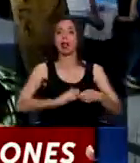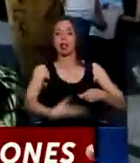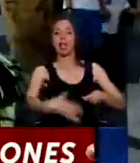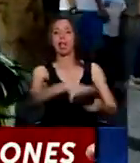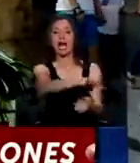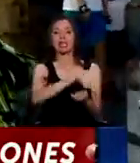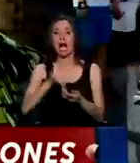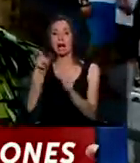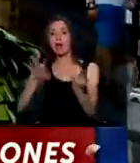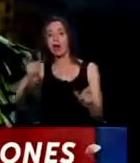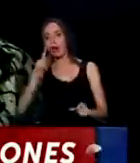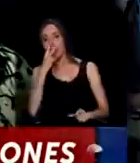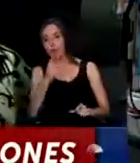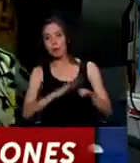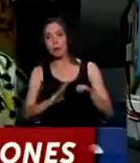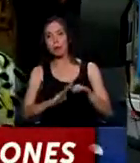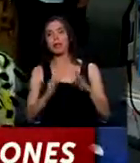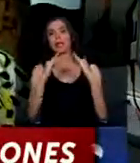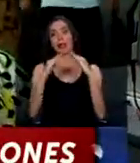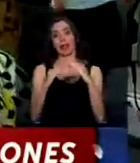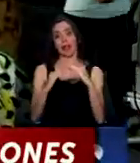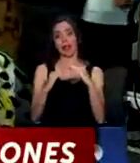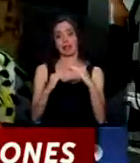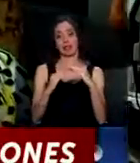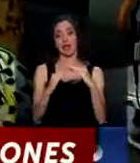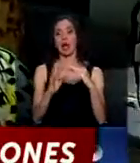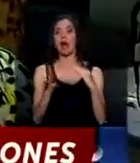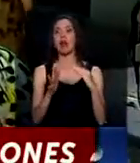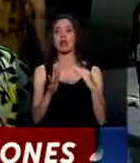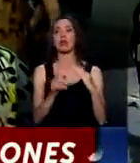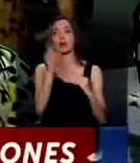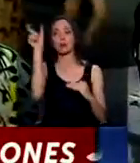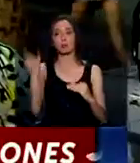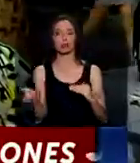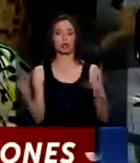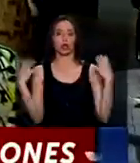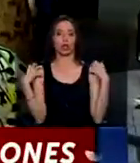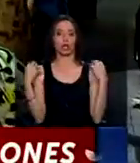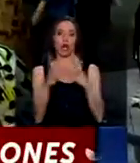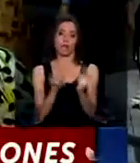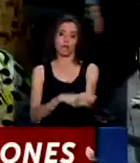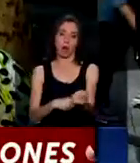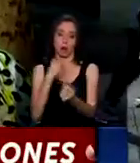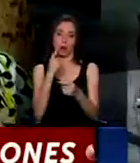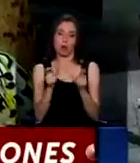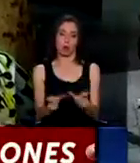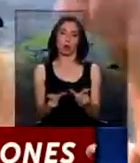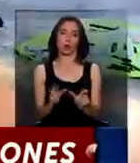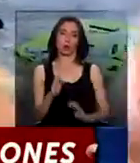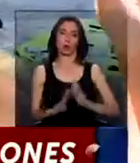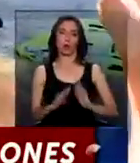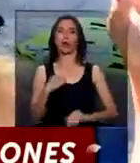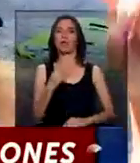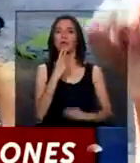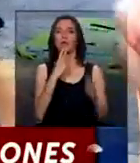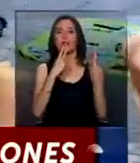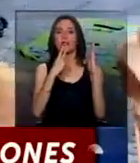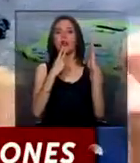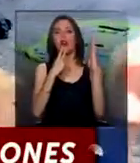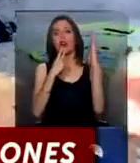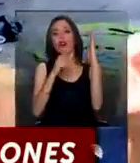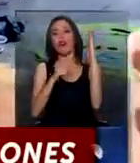sea, generalmente si tienes una casa, lo más probable es que dejes una persona de la familia o alguien que te lo pueda cuidar. Vivo en un edificio,